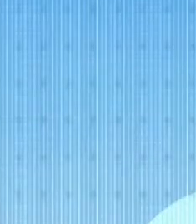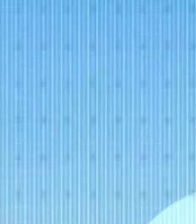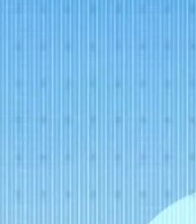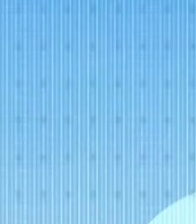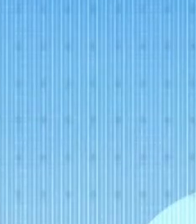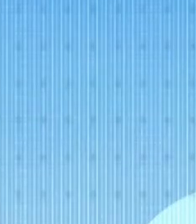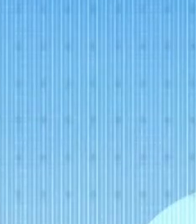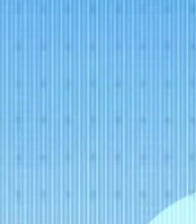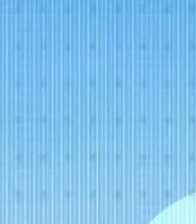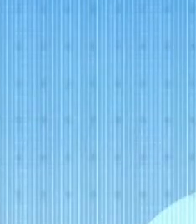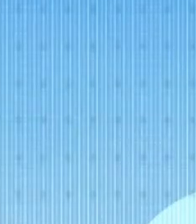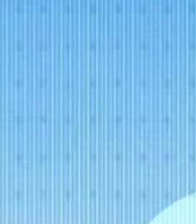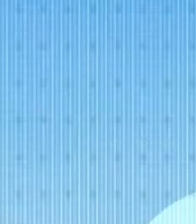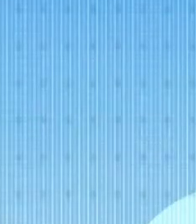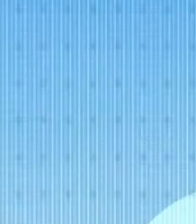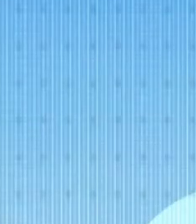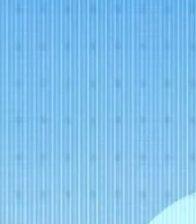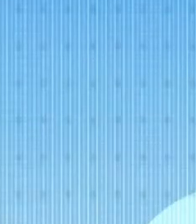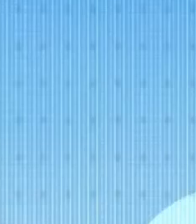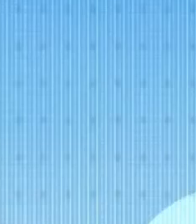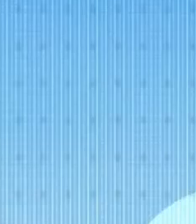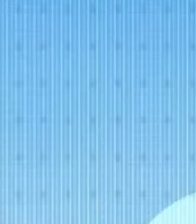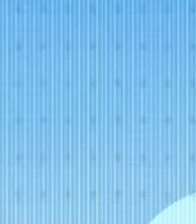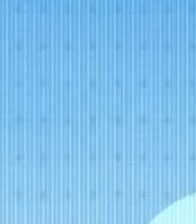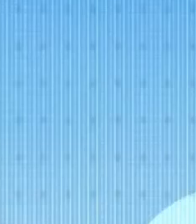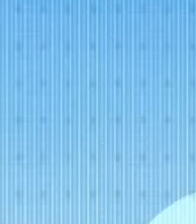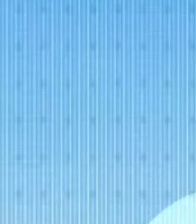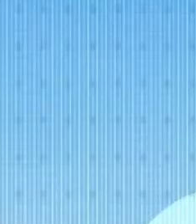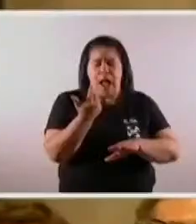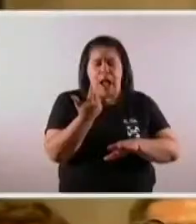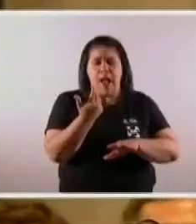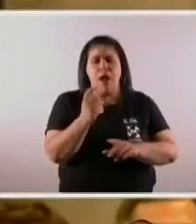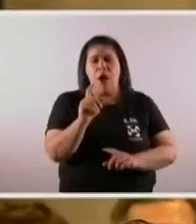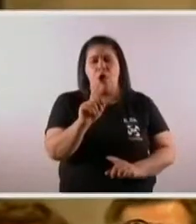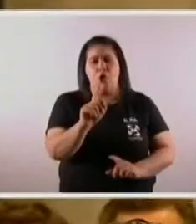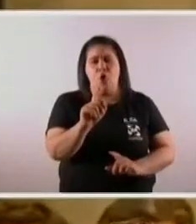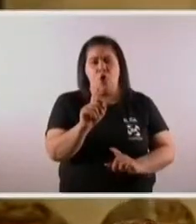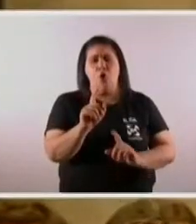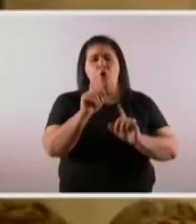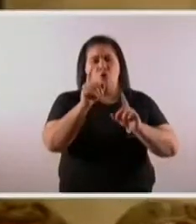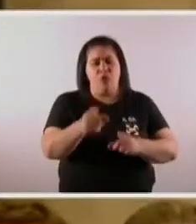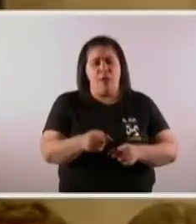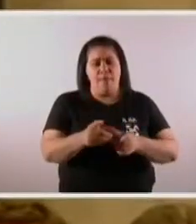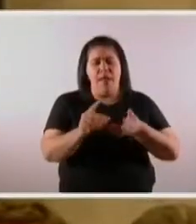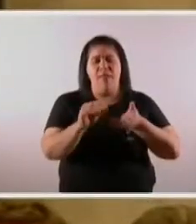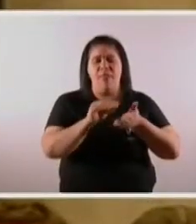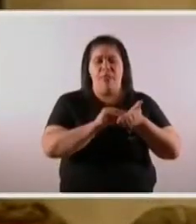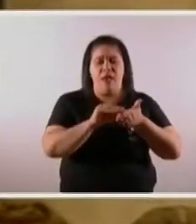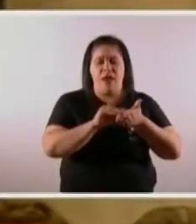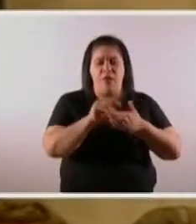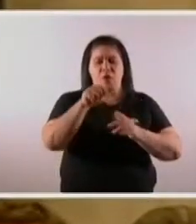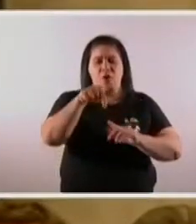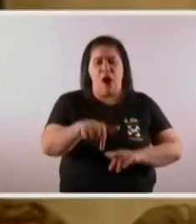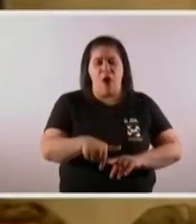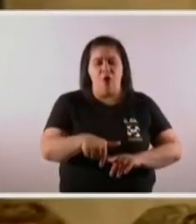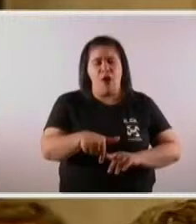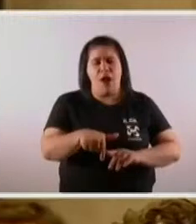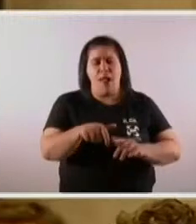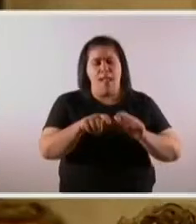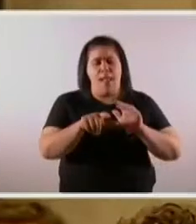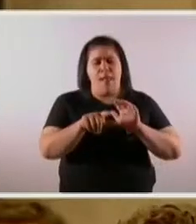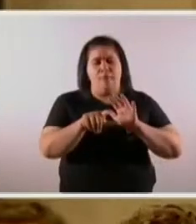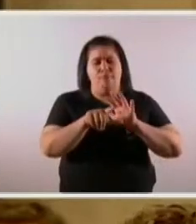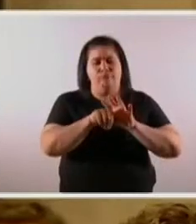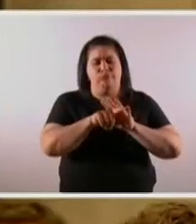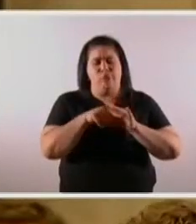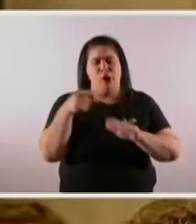hace alusión a la reducción de los fondos de coparticipación. Lo escuchamos. Convirtiéndolo en discrecional, totalmente